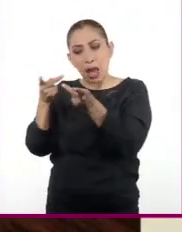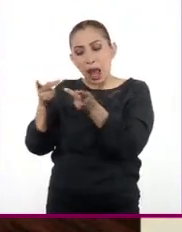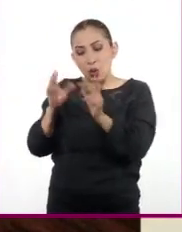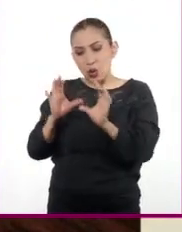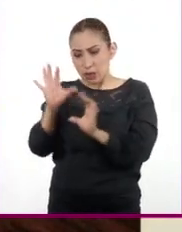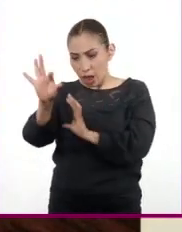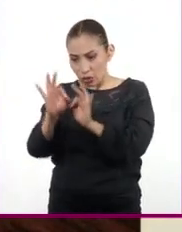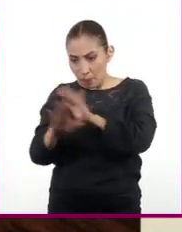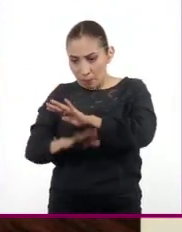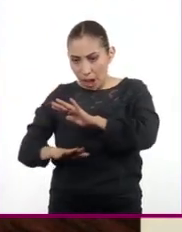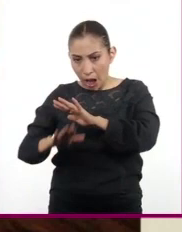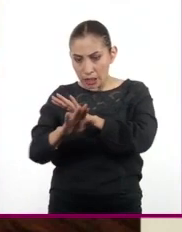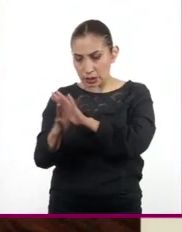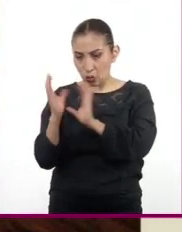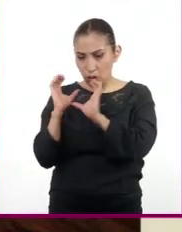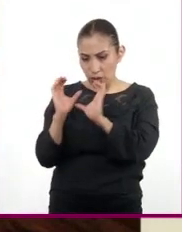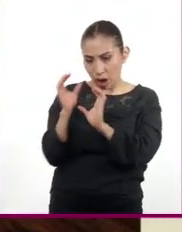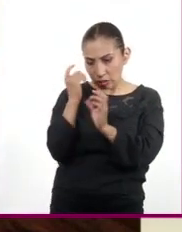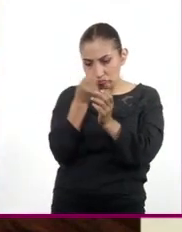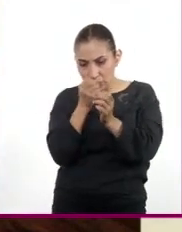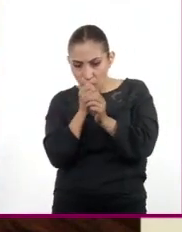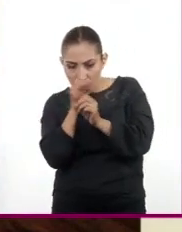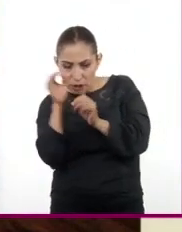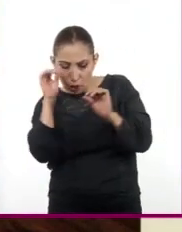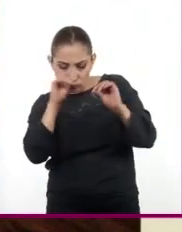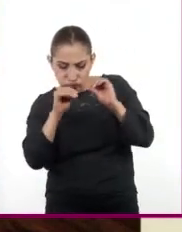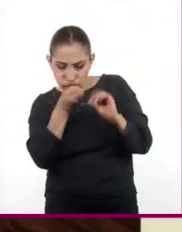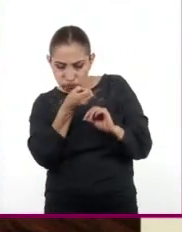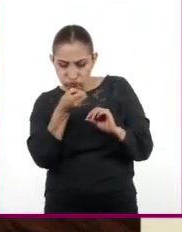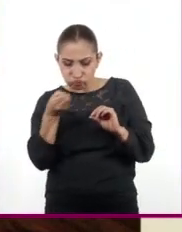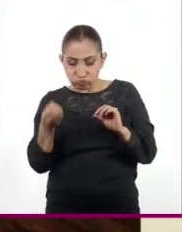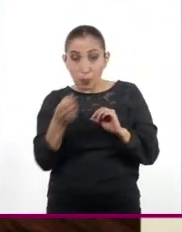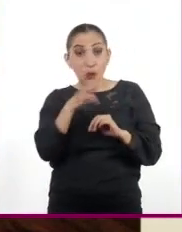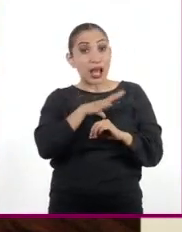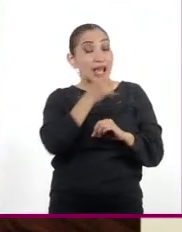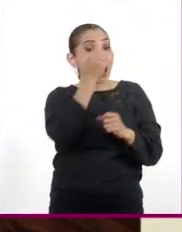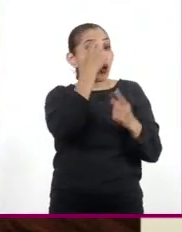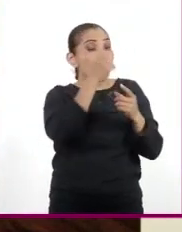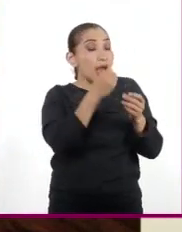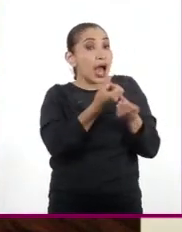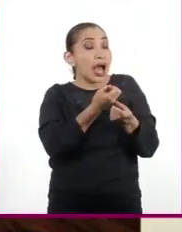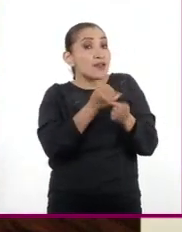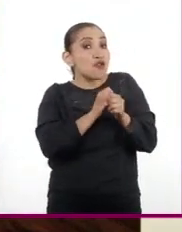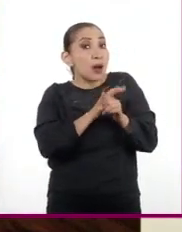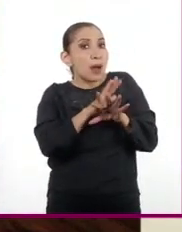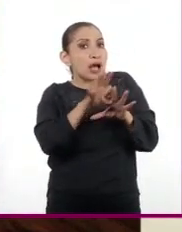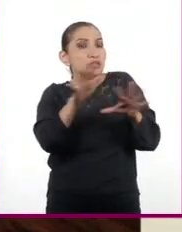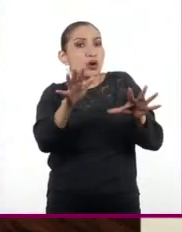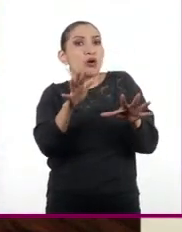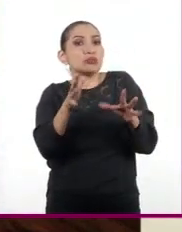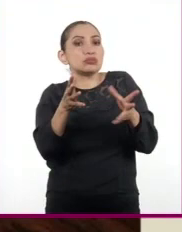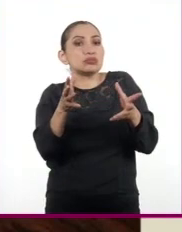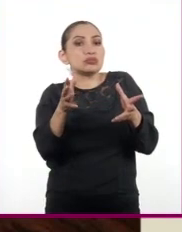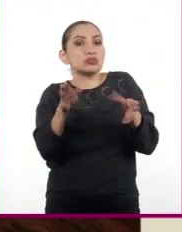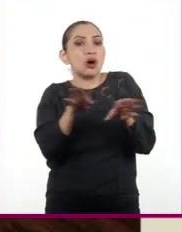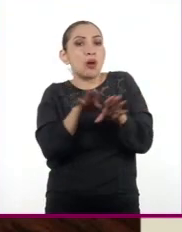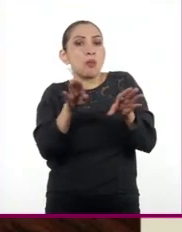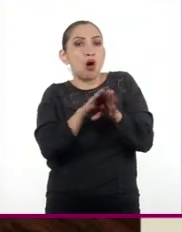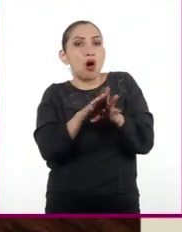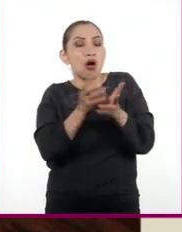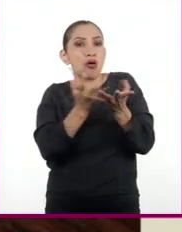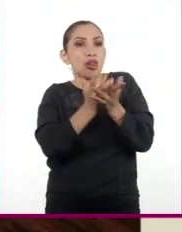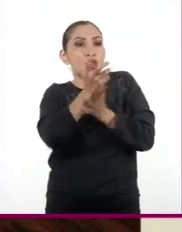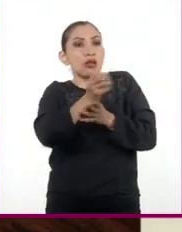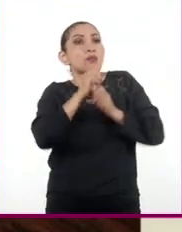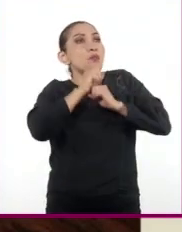mayor fundamentación. Y es que hay alguna información que es tan de vorágine en su preparación y